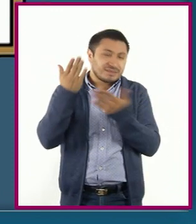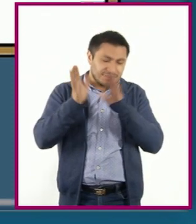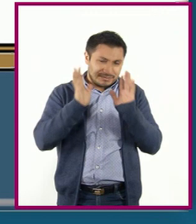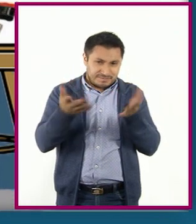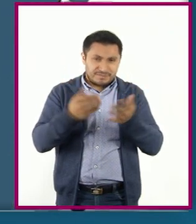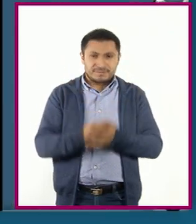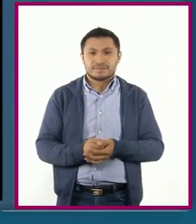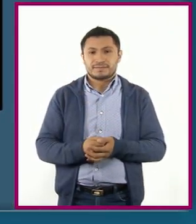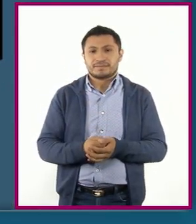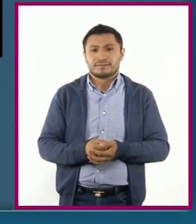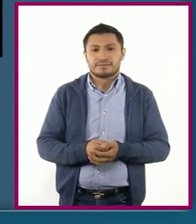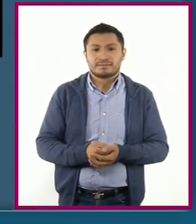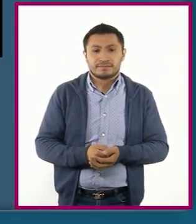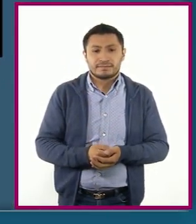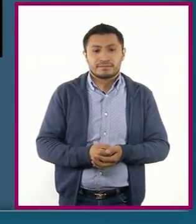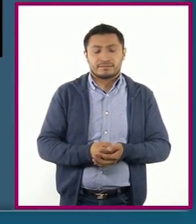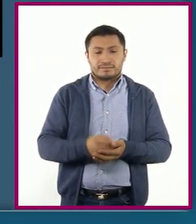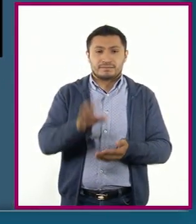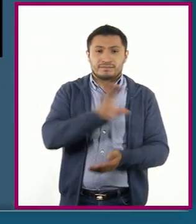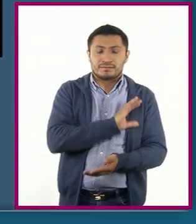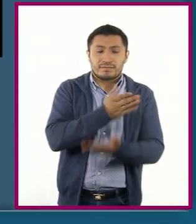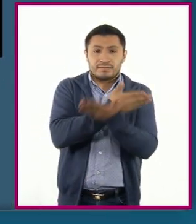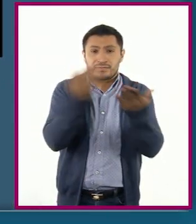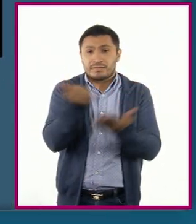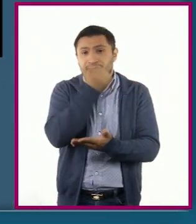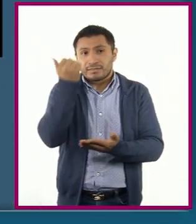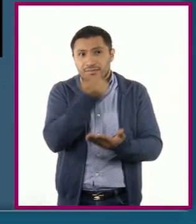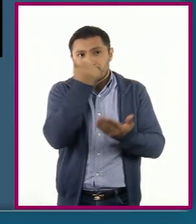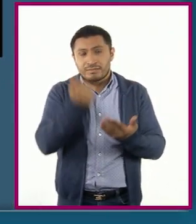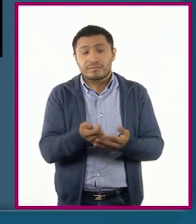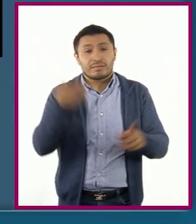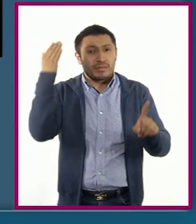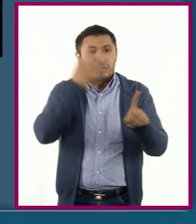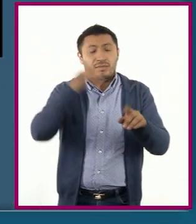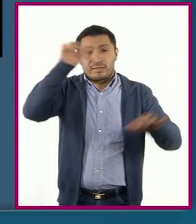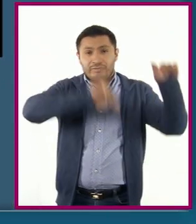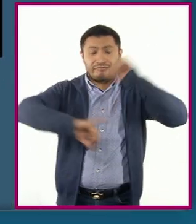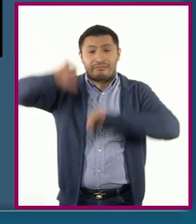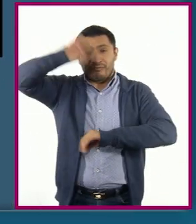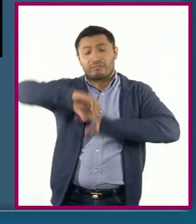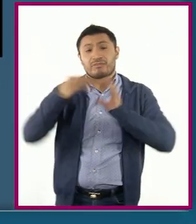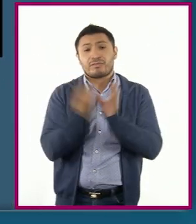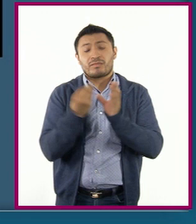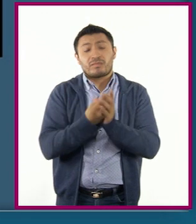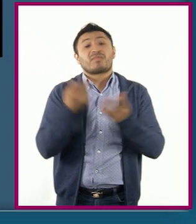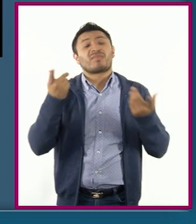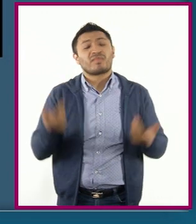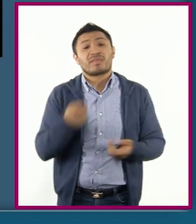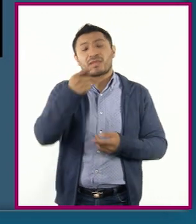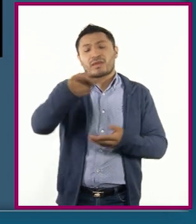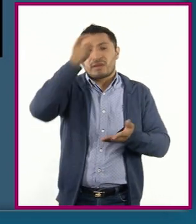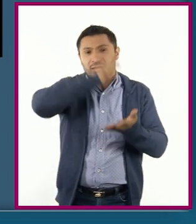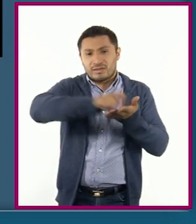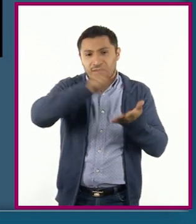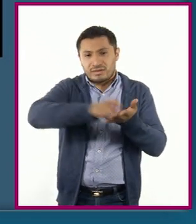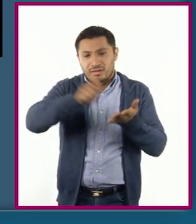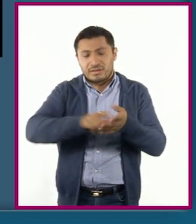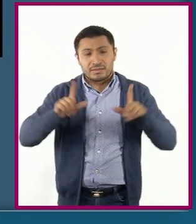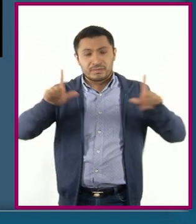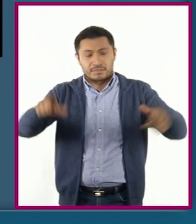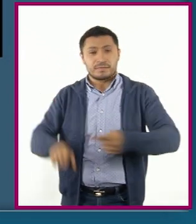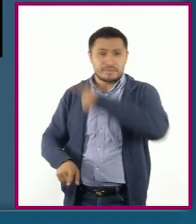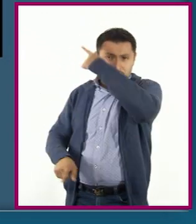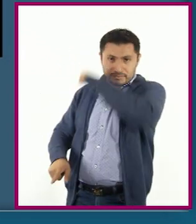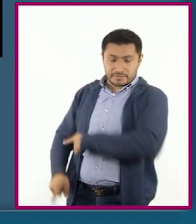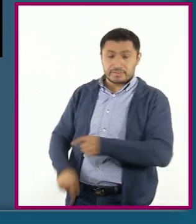mayúscula y minúscula. Recuerden que en el caso de que otro elemento tuviera la misma inicial, se agregaba otra